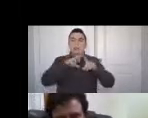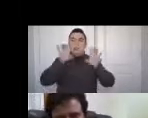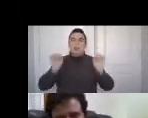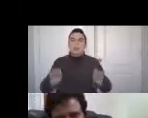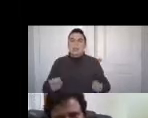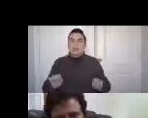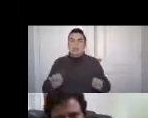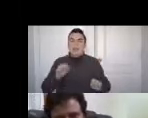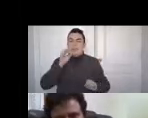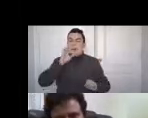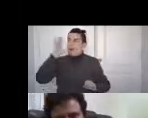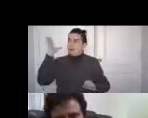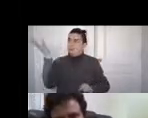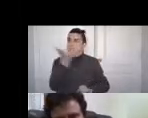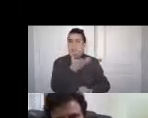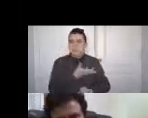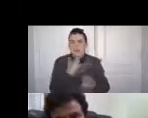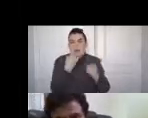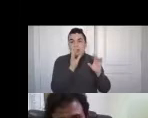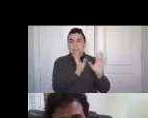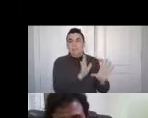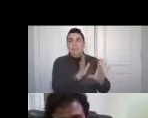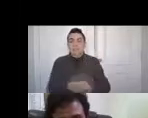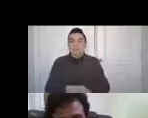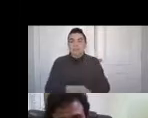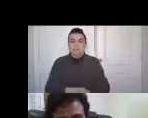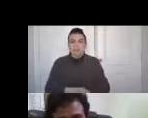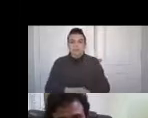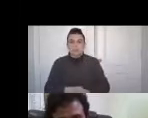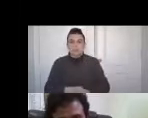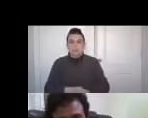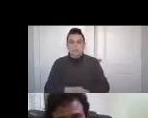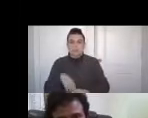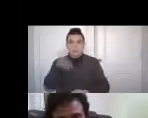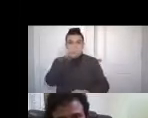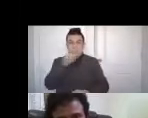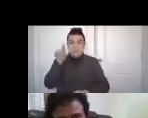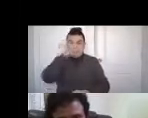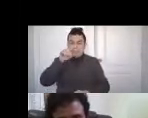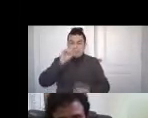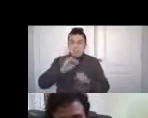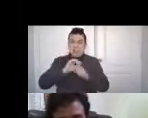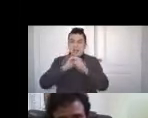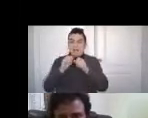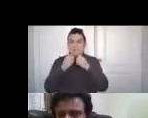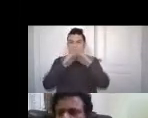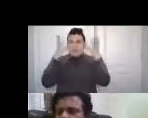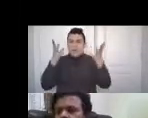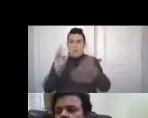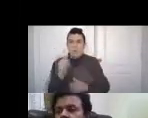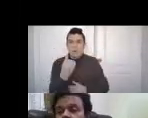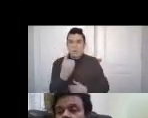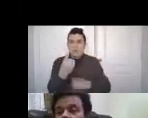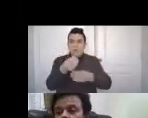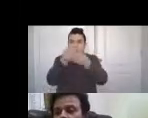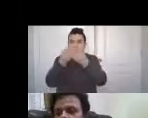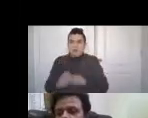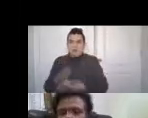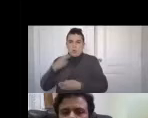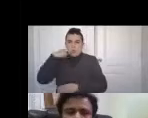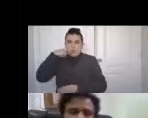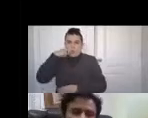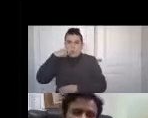¿cierto?, este virus primario que pasó al humano? Que que está acá, que nosotros conocimos, ¿cierto?, como el virus